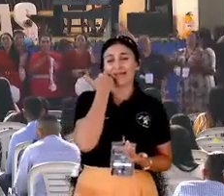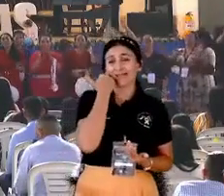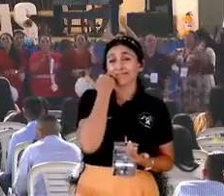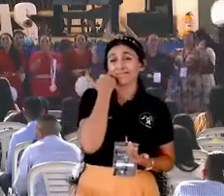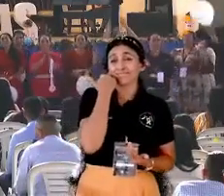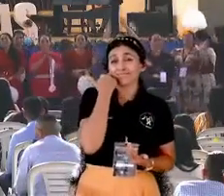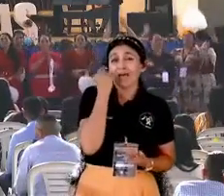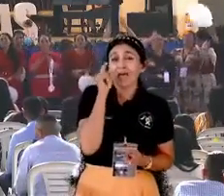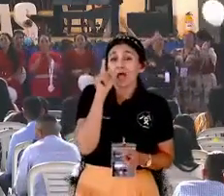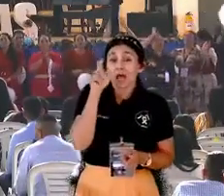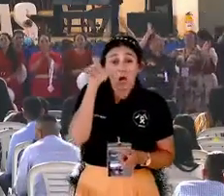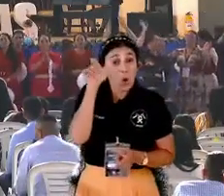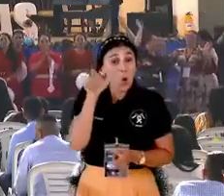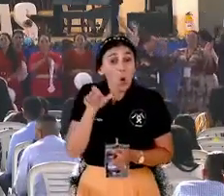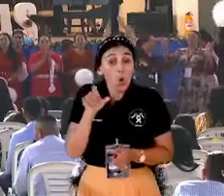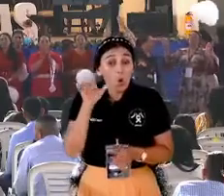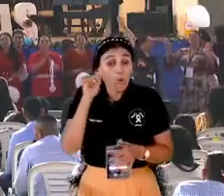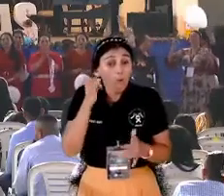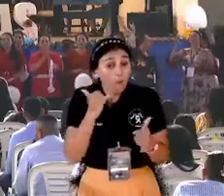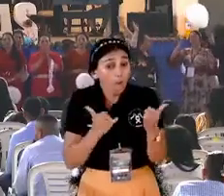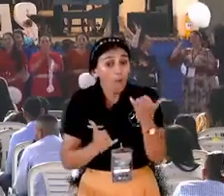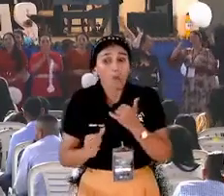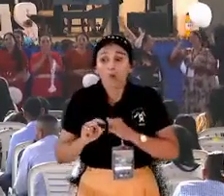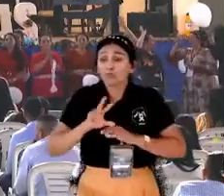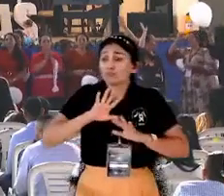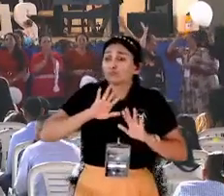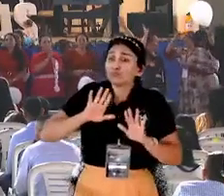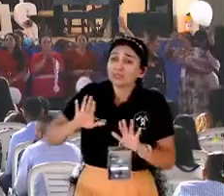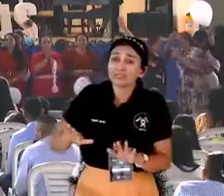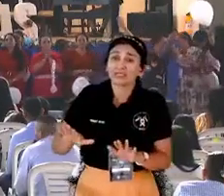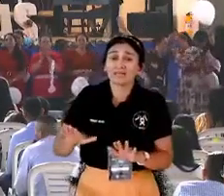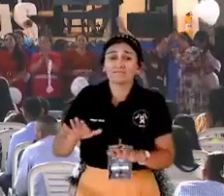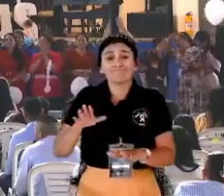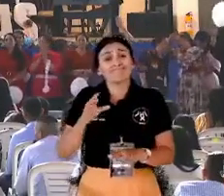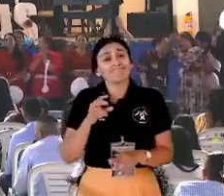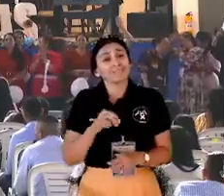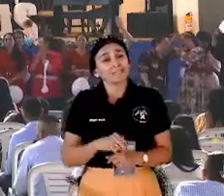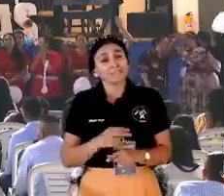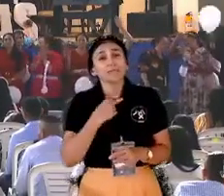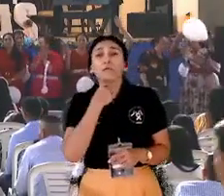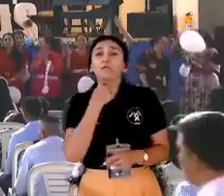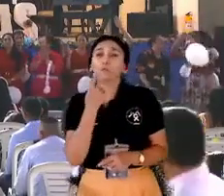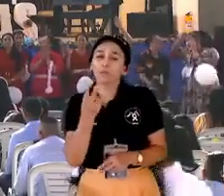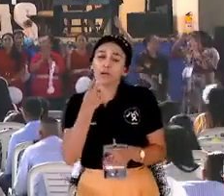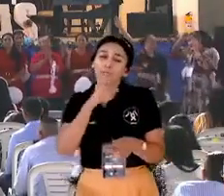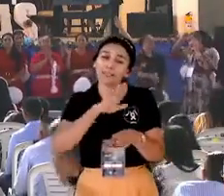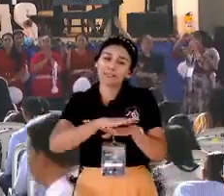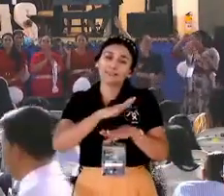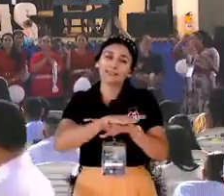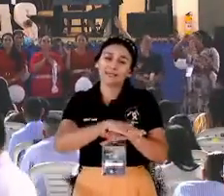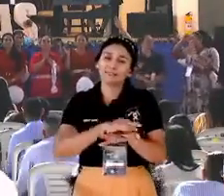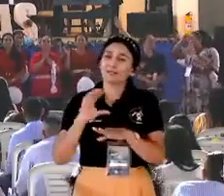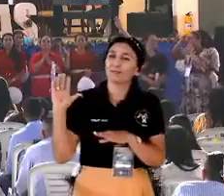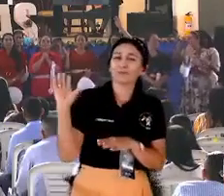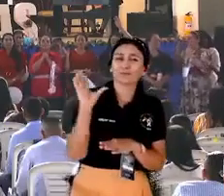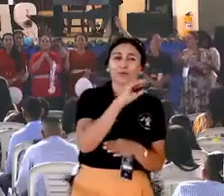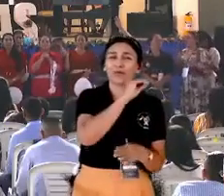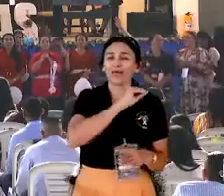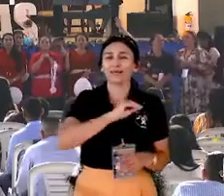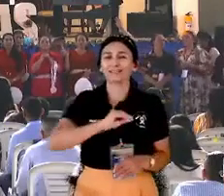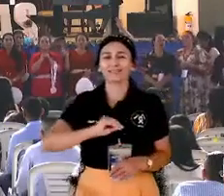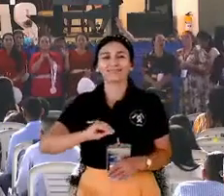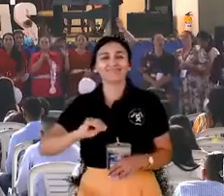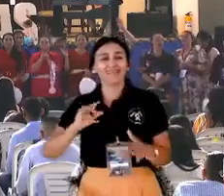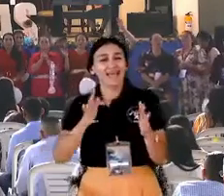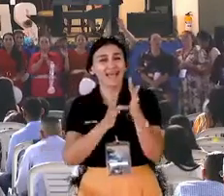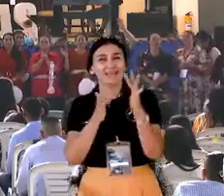vez para nombrar en esta tarde, pero que todas coincidimos en decir: Jesús